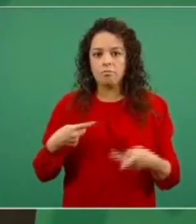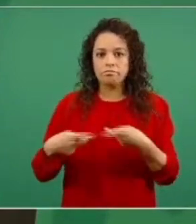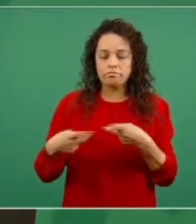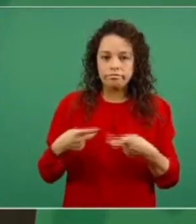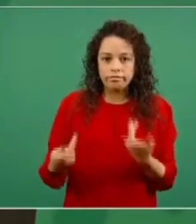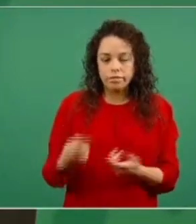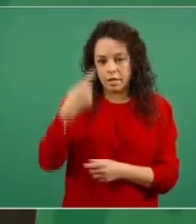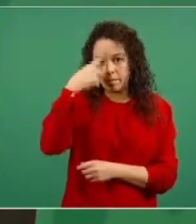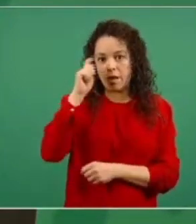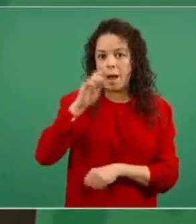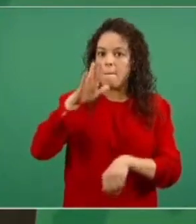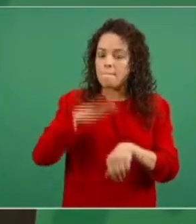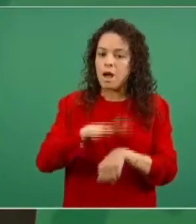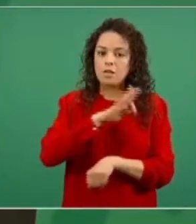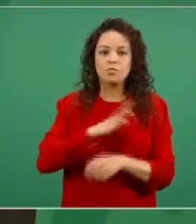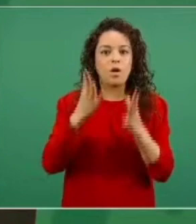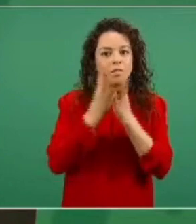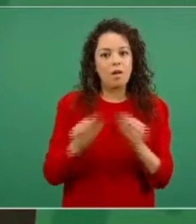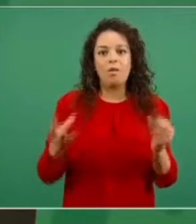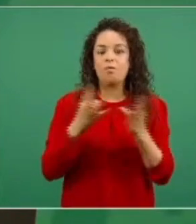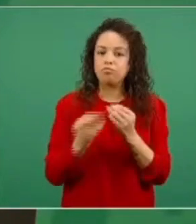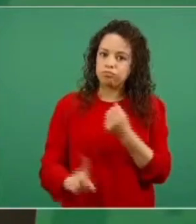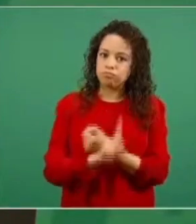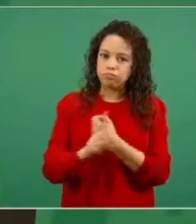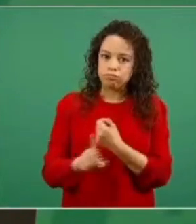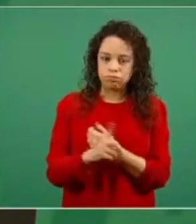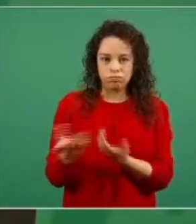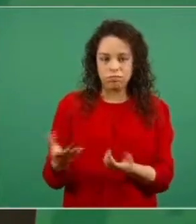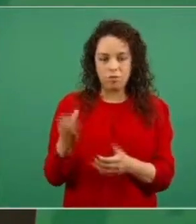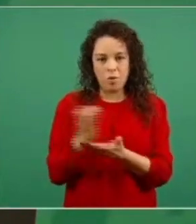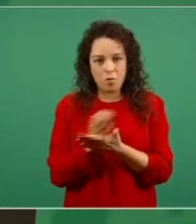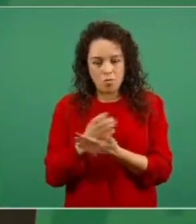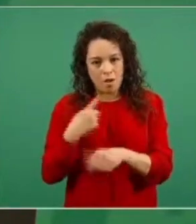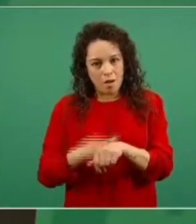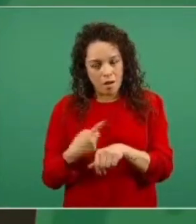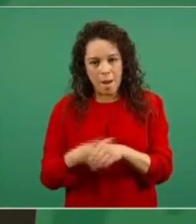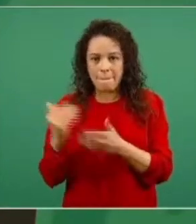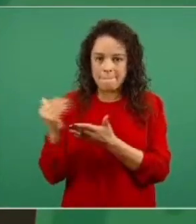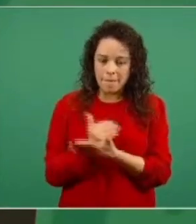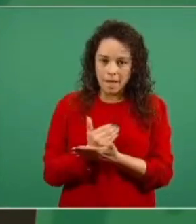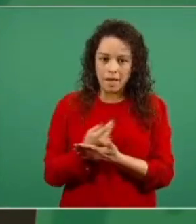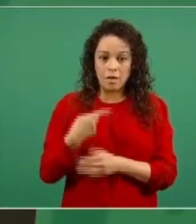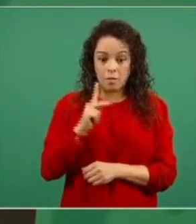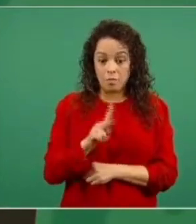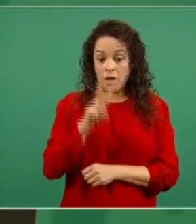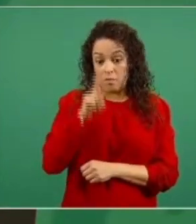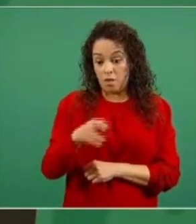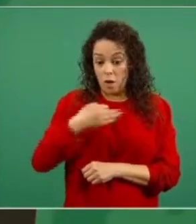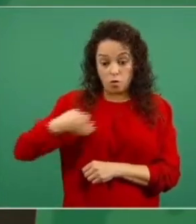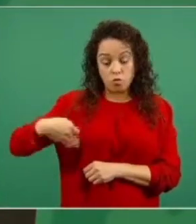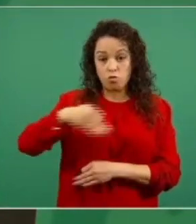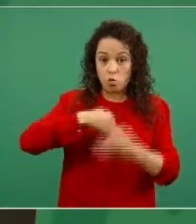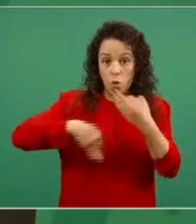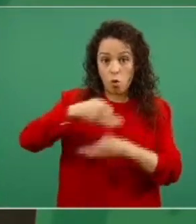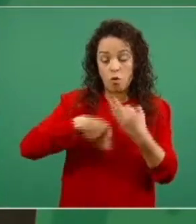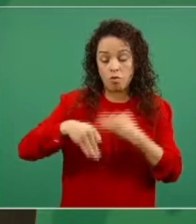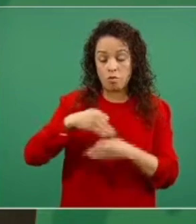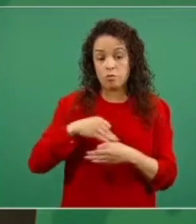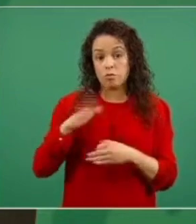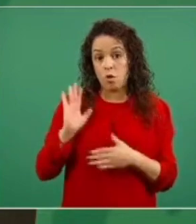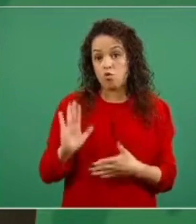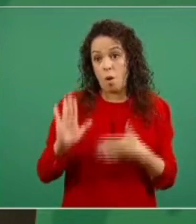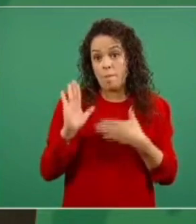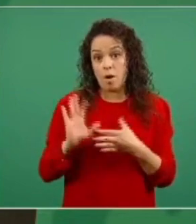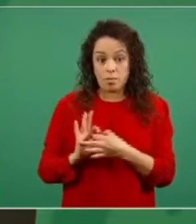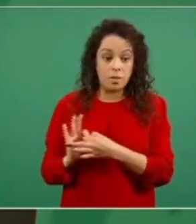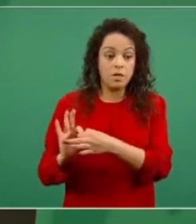mayores capacidades de resolución, pero también el compromiso y la corresponsabilidad que se ha observado en la población, y el